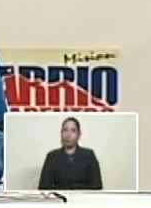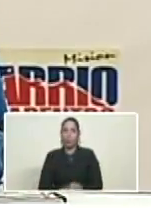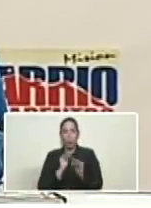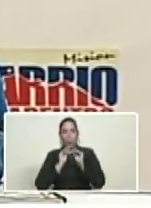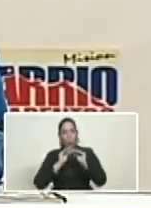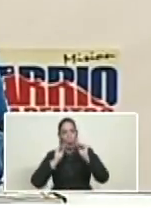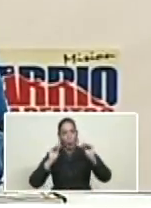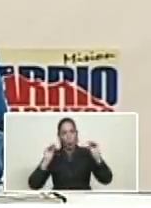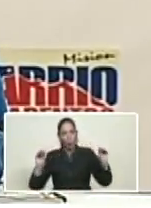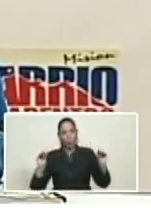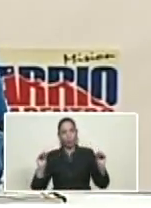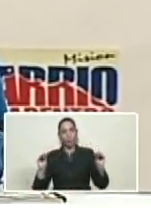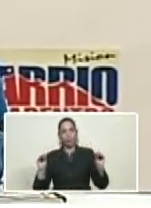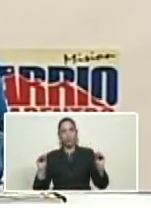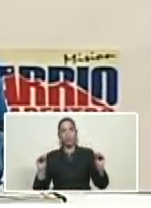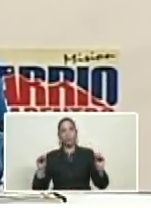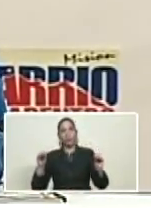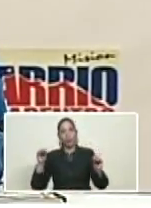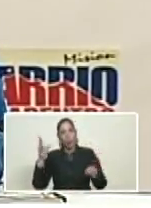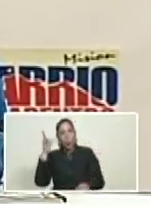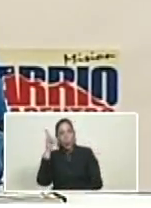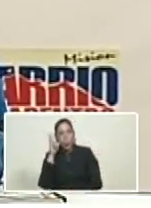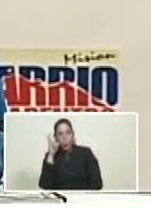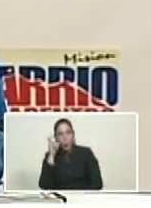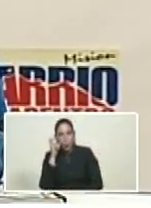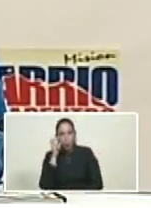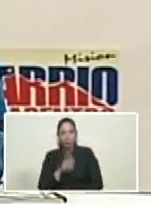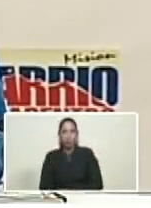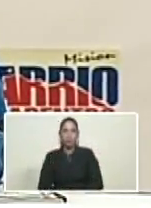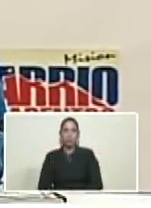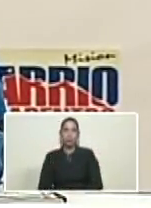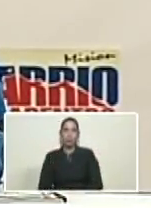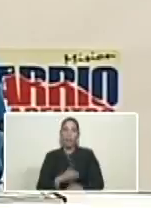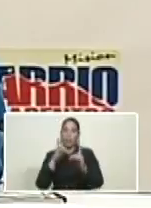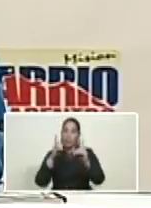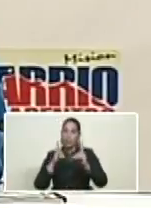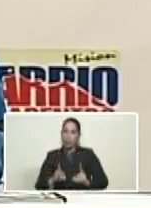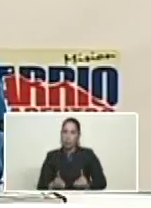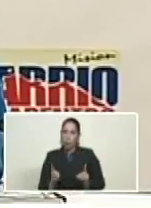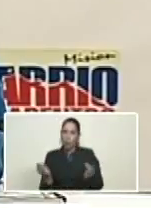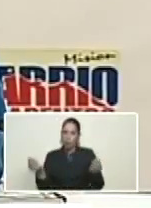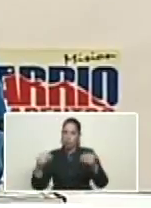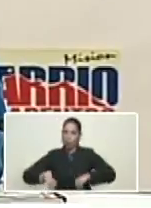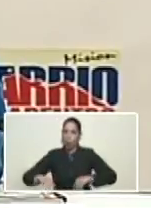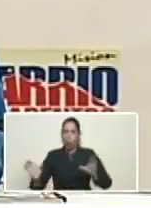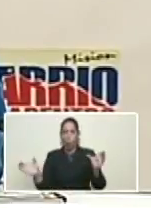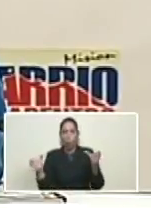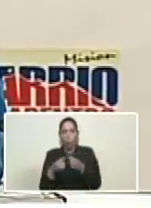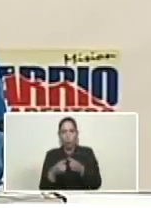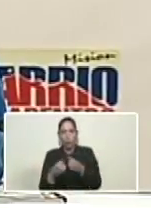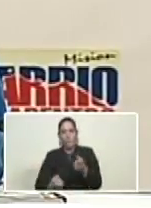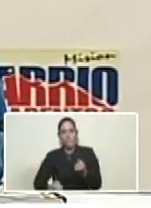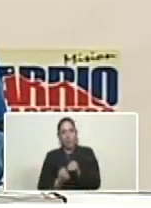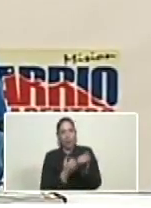Convocar, oír y tomar decisiones en colectivo con las